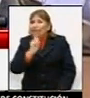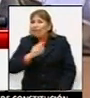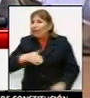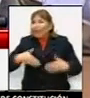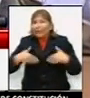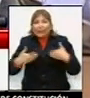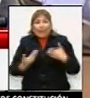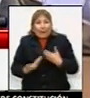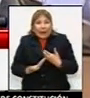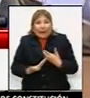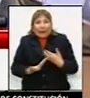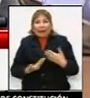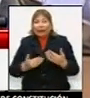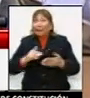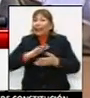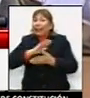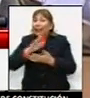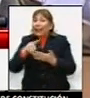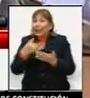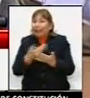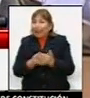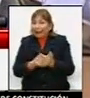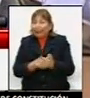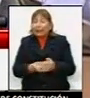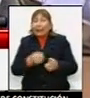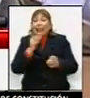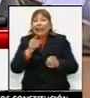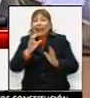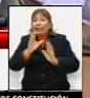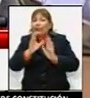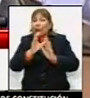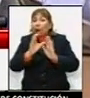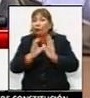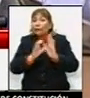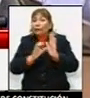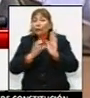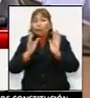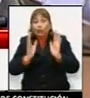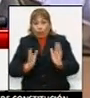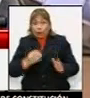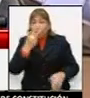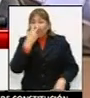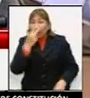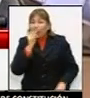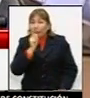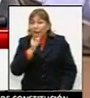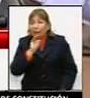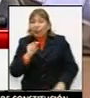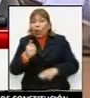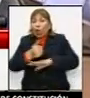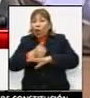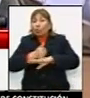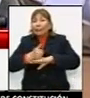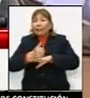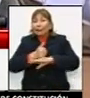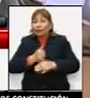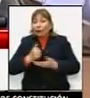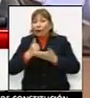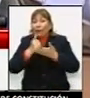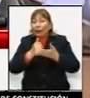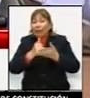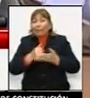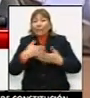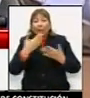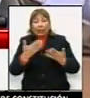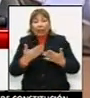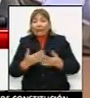términos generales. En las leyes, en las constituciones, vean ustedes, o los asesores presenten, les